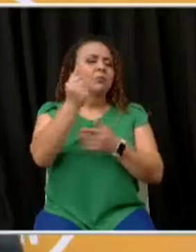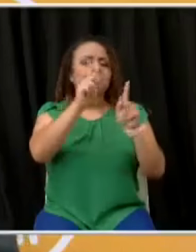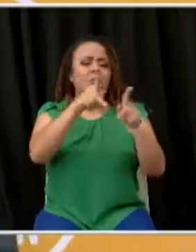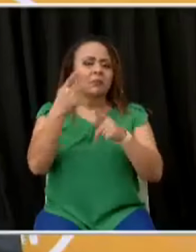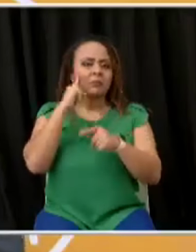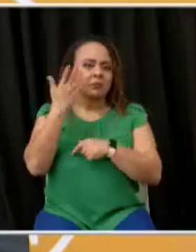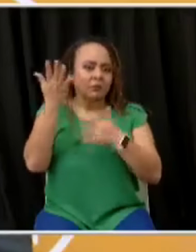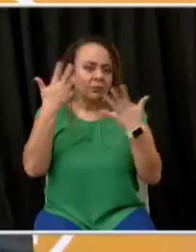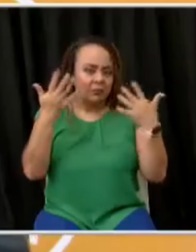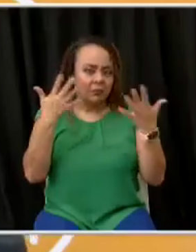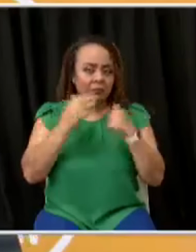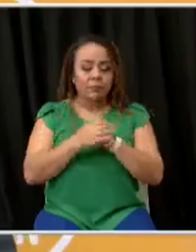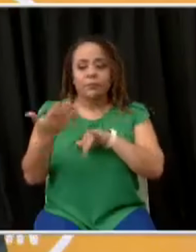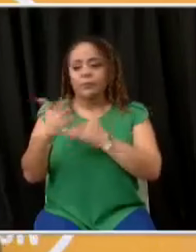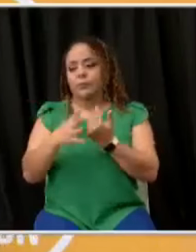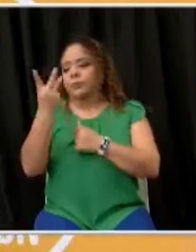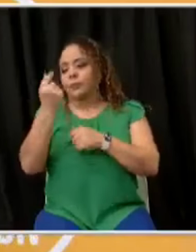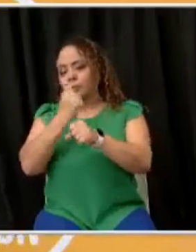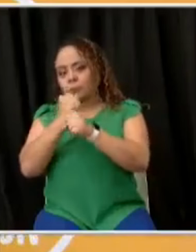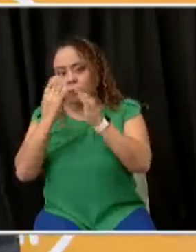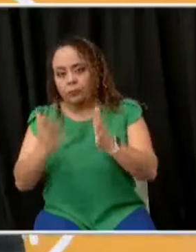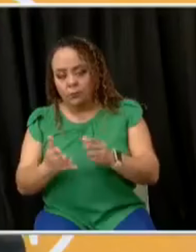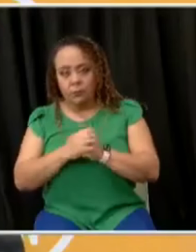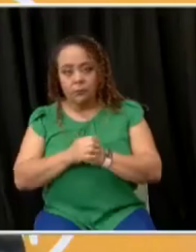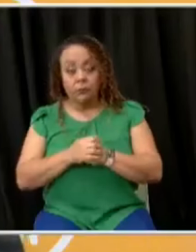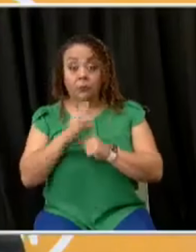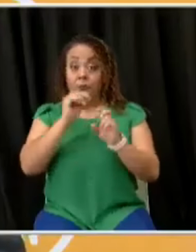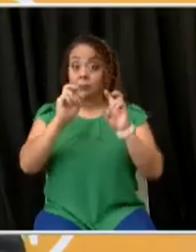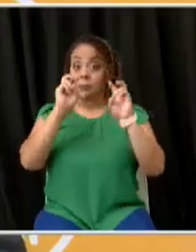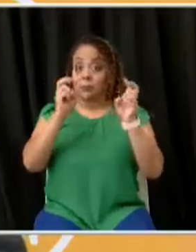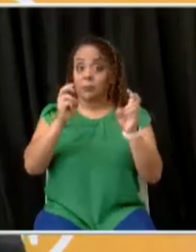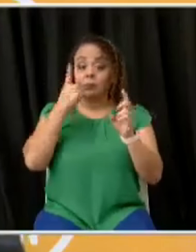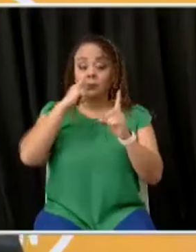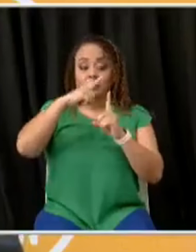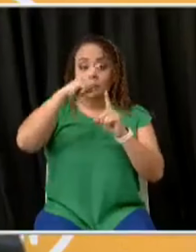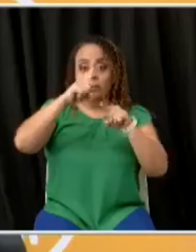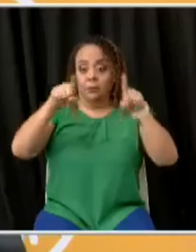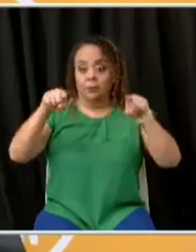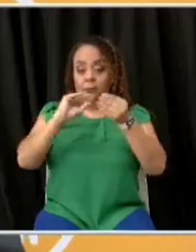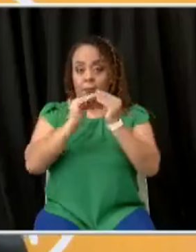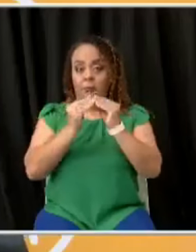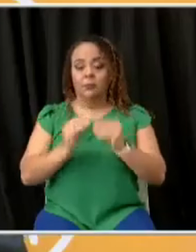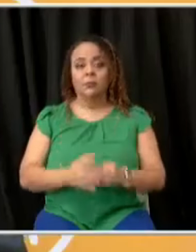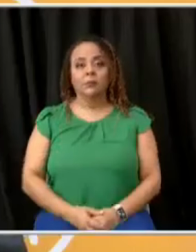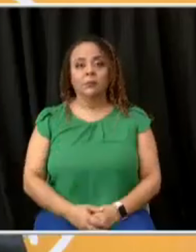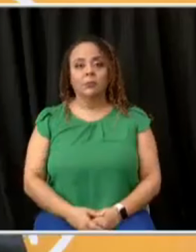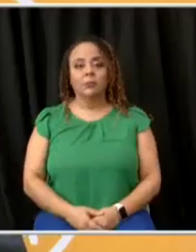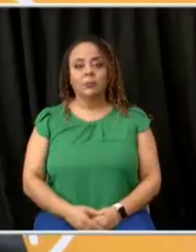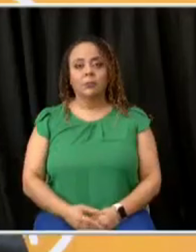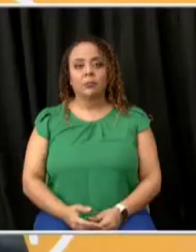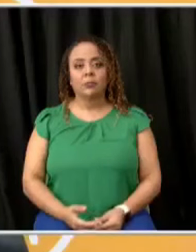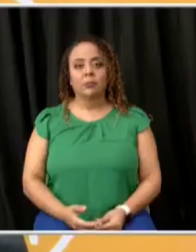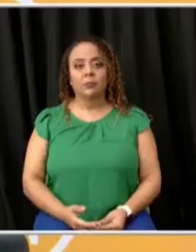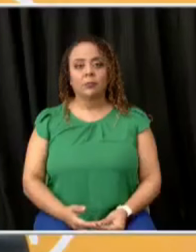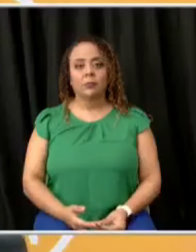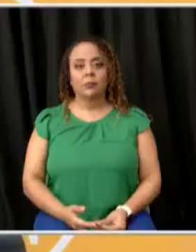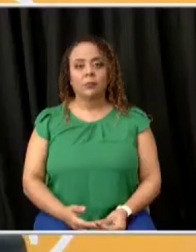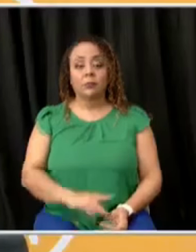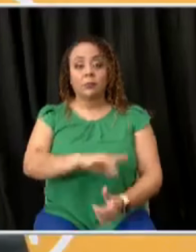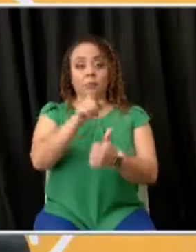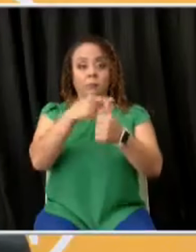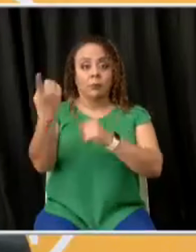por calor, se murieron tantos trabajadores. Y el asunto es que por la estadística, los primeros días